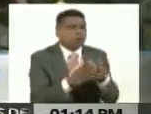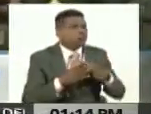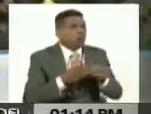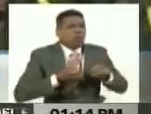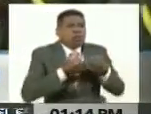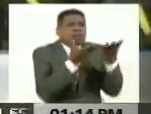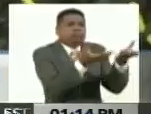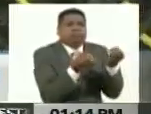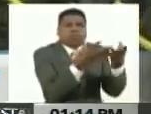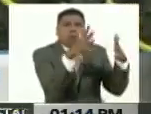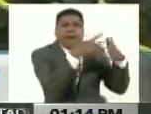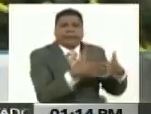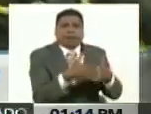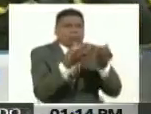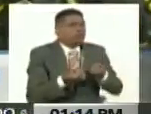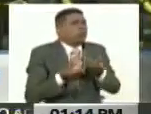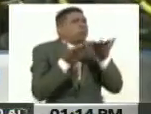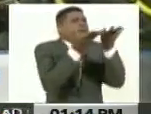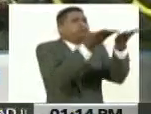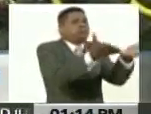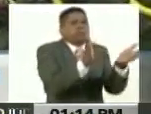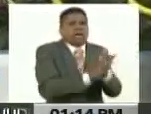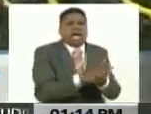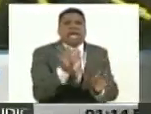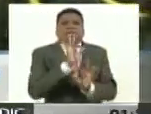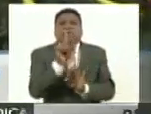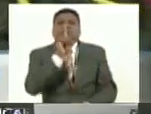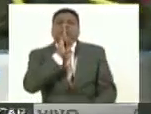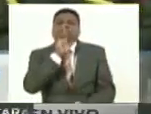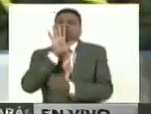nada. Nadie decía absolutamente nada.